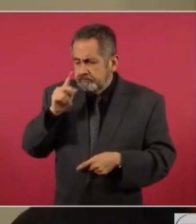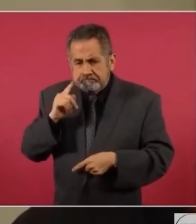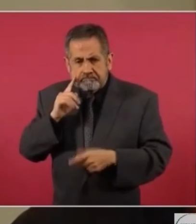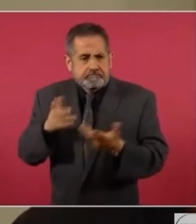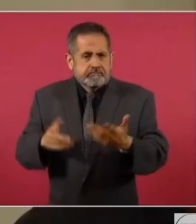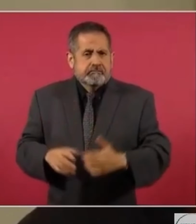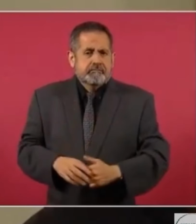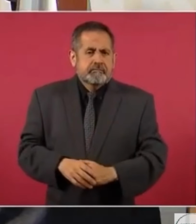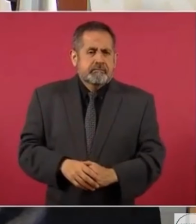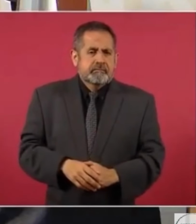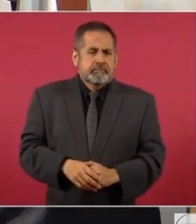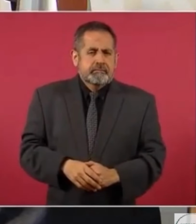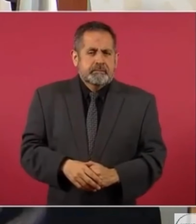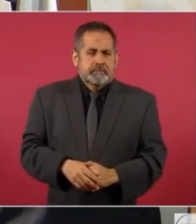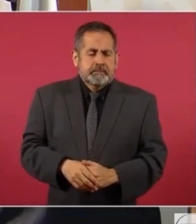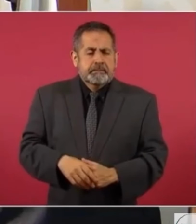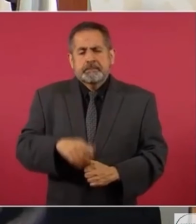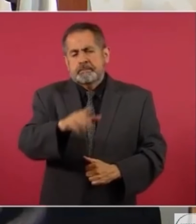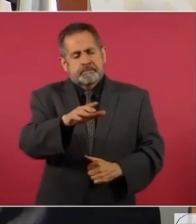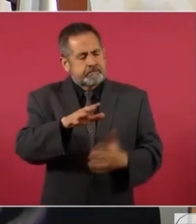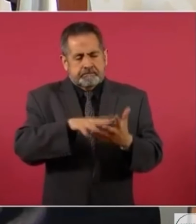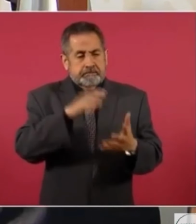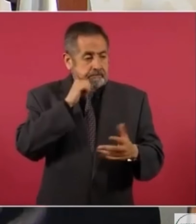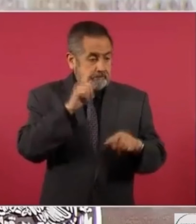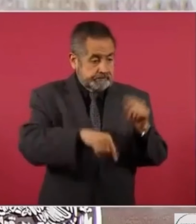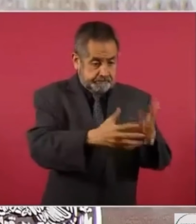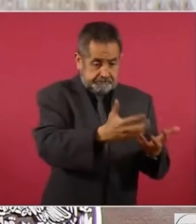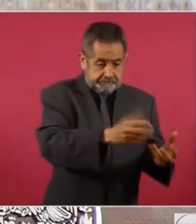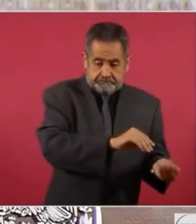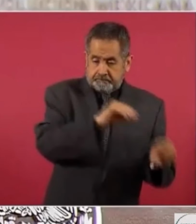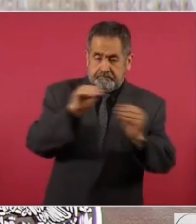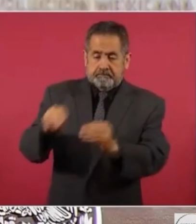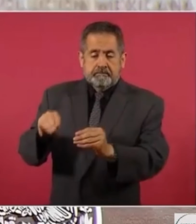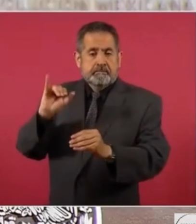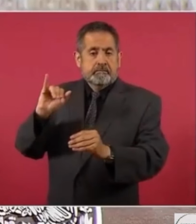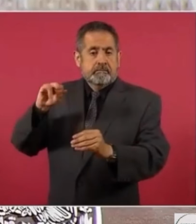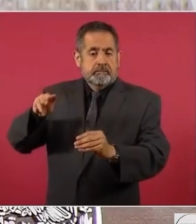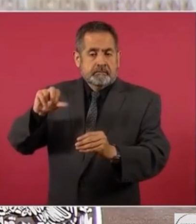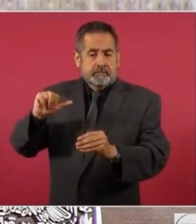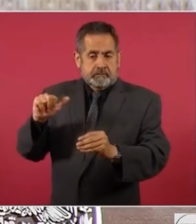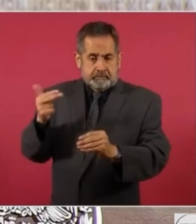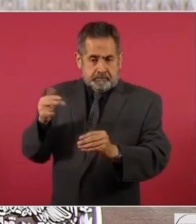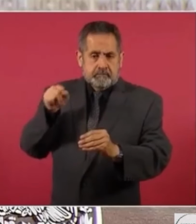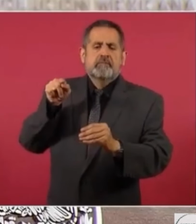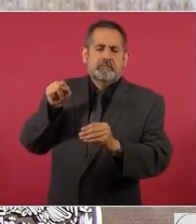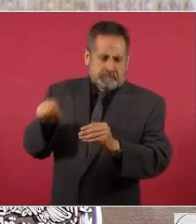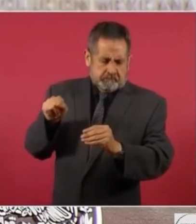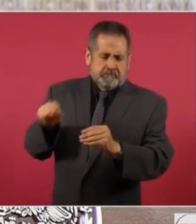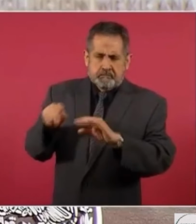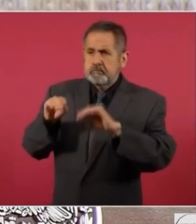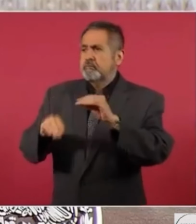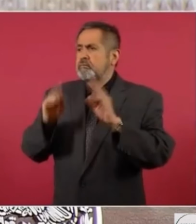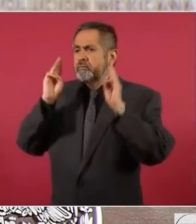general. Por lo general es Alina y se exponen. Hay